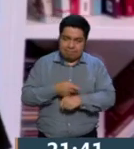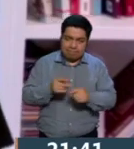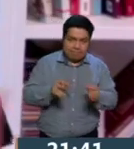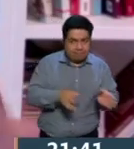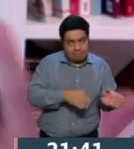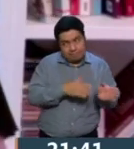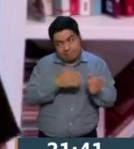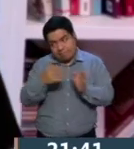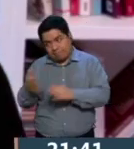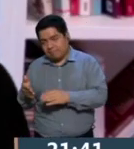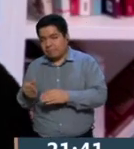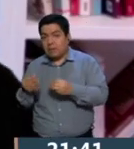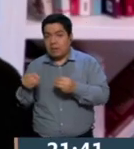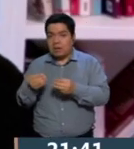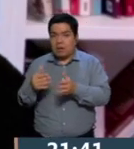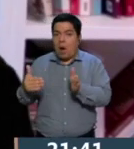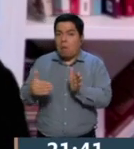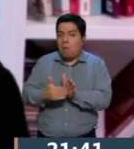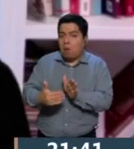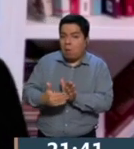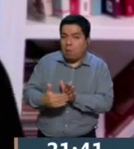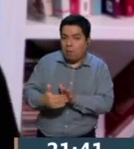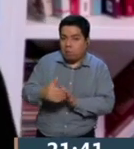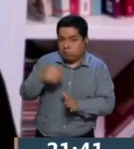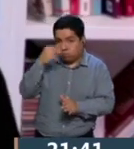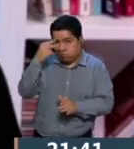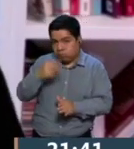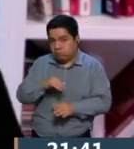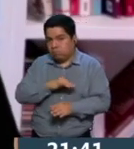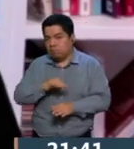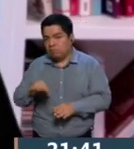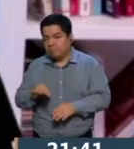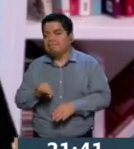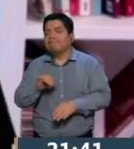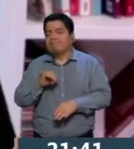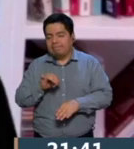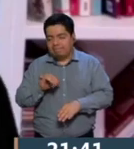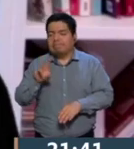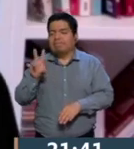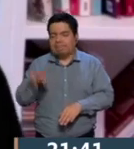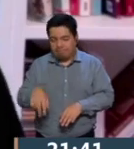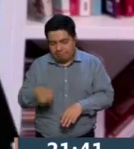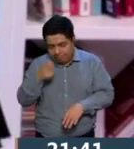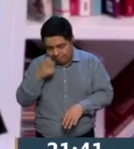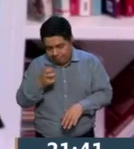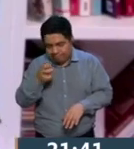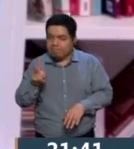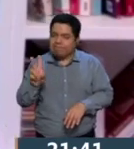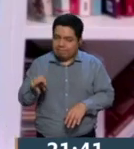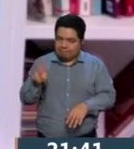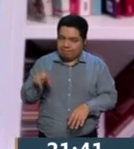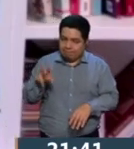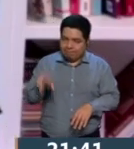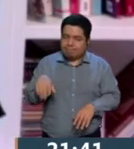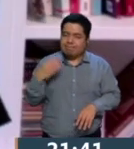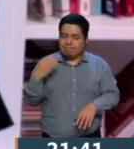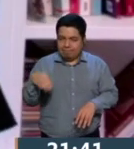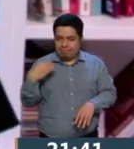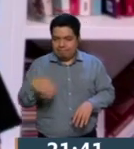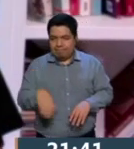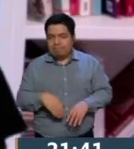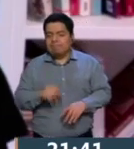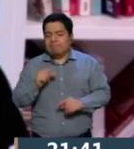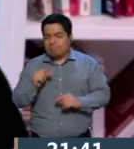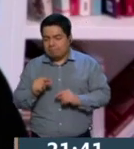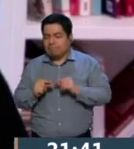que hay muchos más millones de mexicanos que podrían votar, eso es totalmente cierto. Pero el avance ha sido pianito,